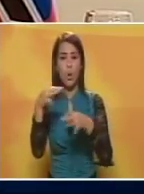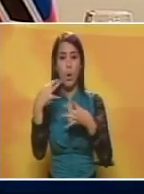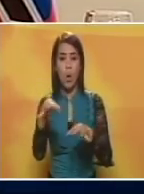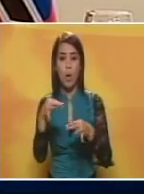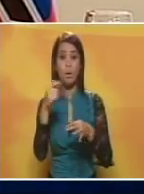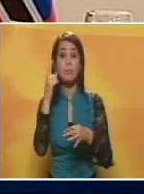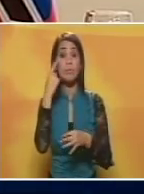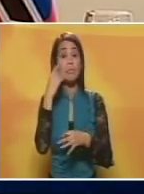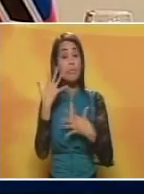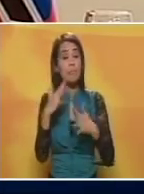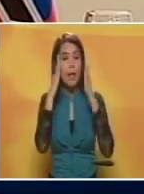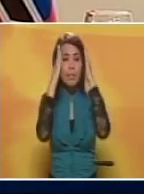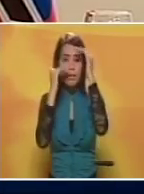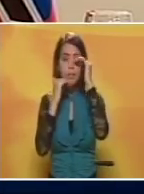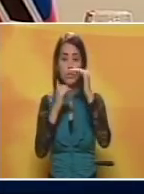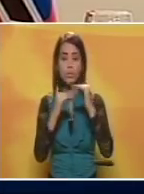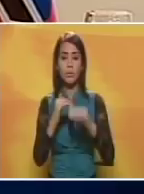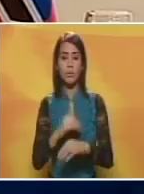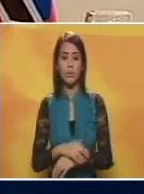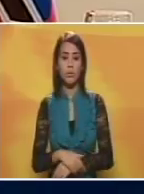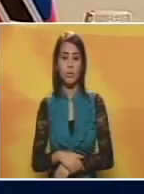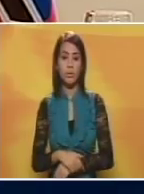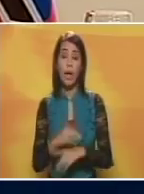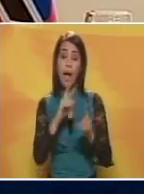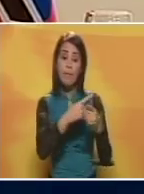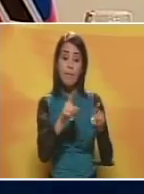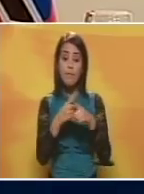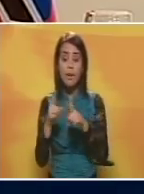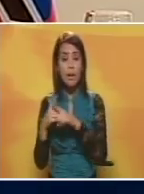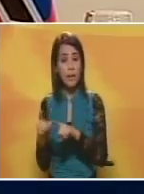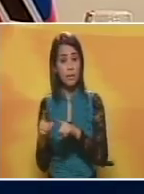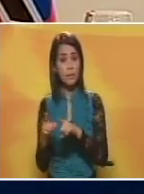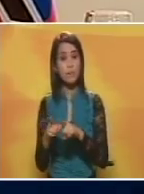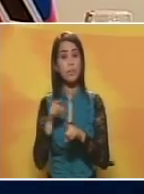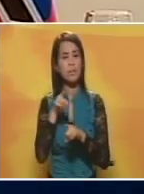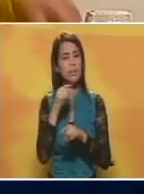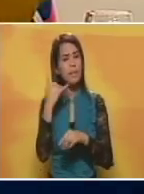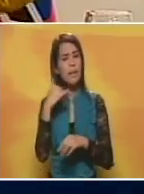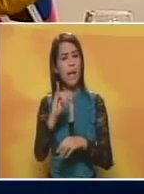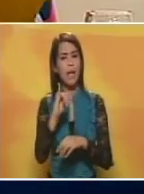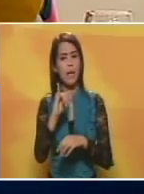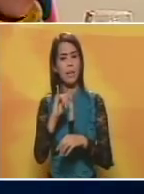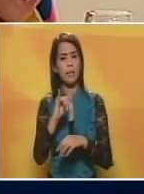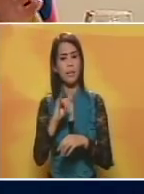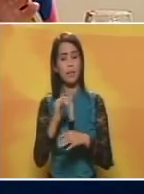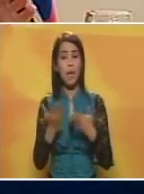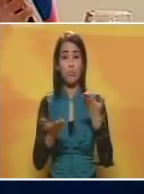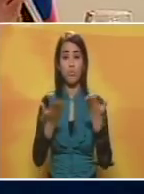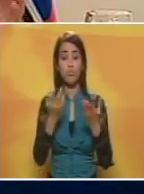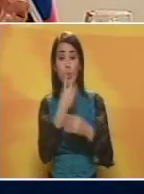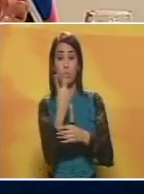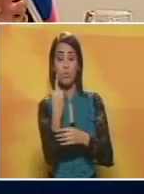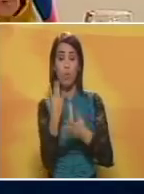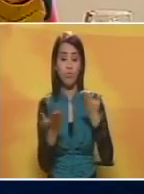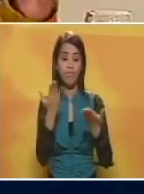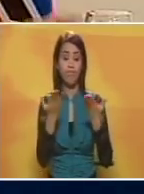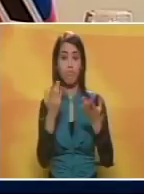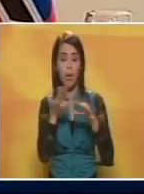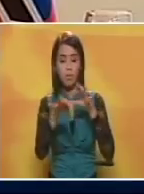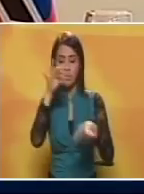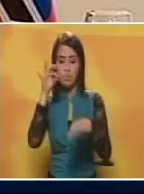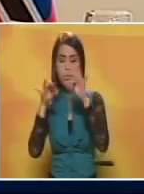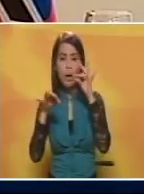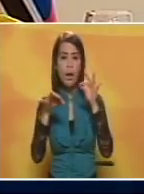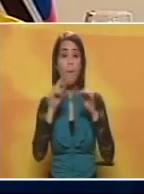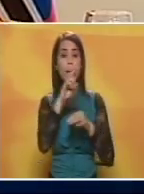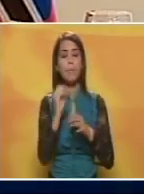y pongan mucha atención a estas diferencias que establece 2 niveles de elección que estamos haciendo